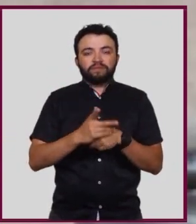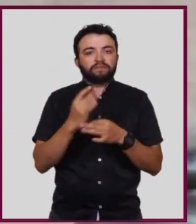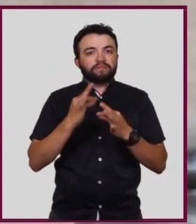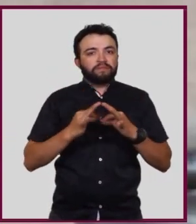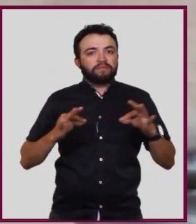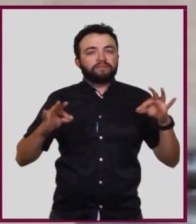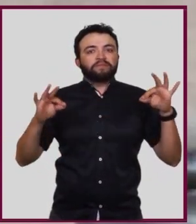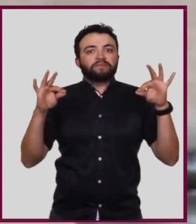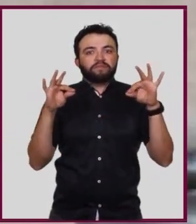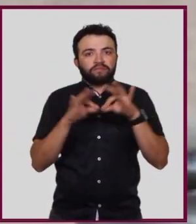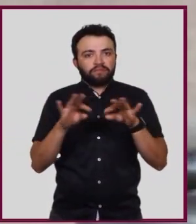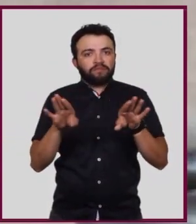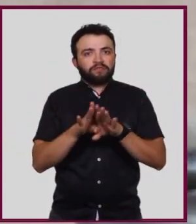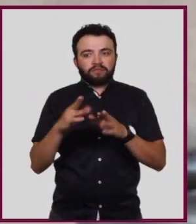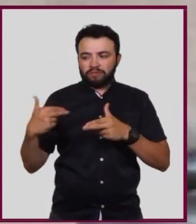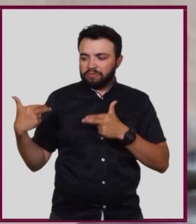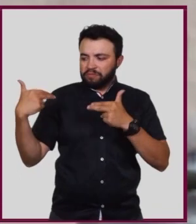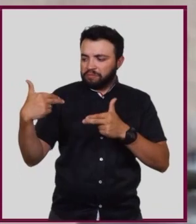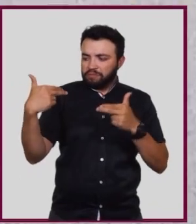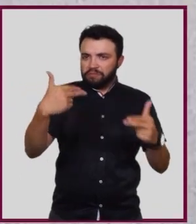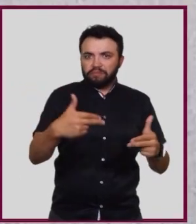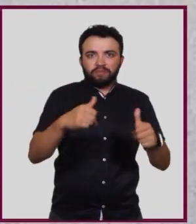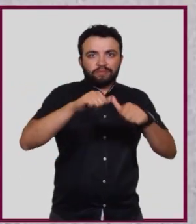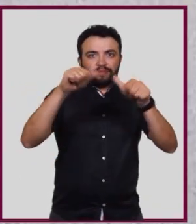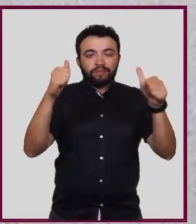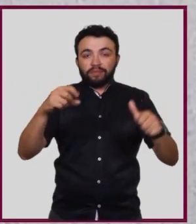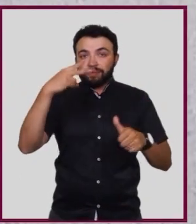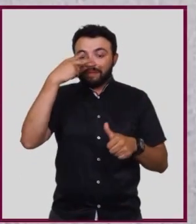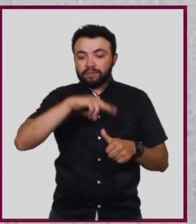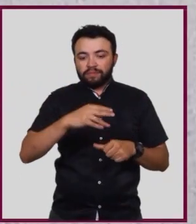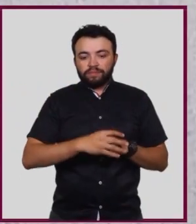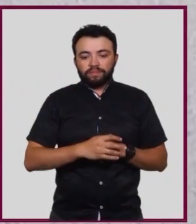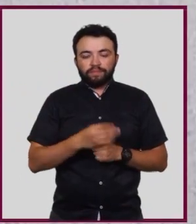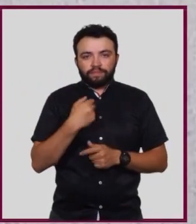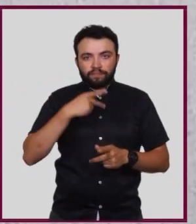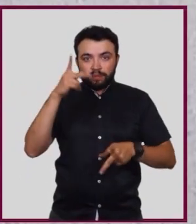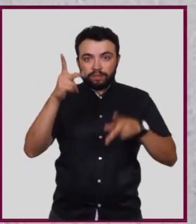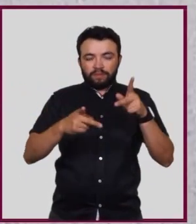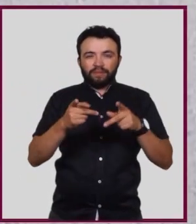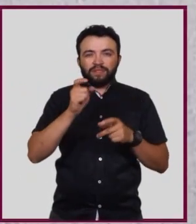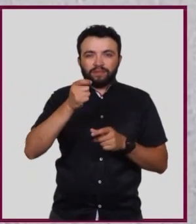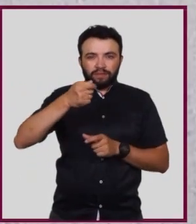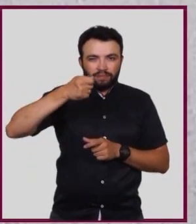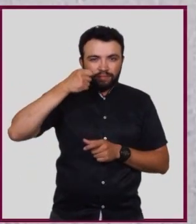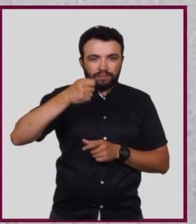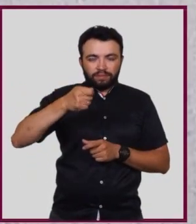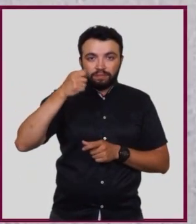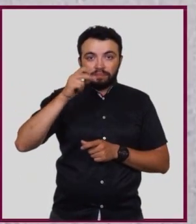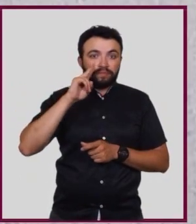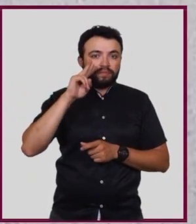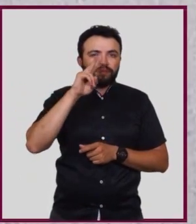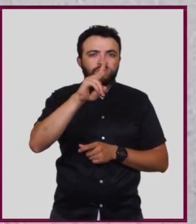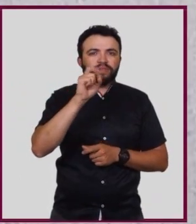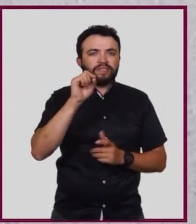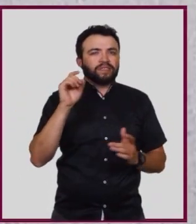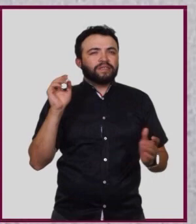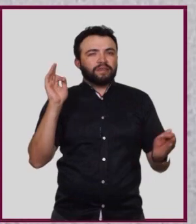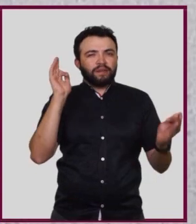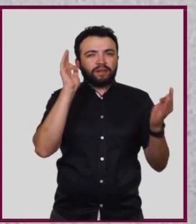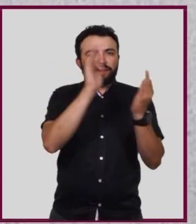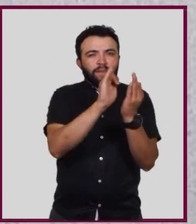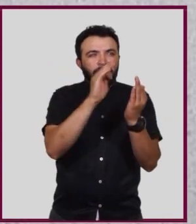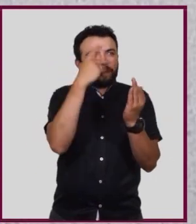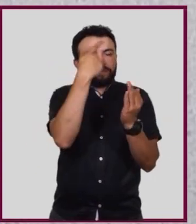importante generación de artistas mexicanos. Como les platicaremos en Bajo la Lupa, vamos a acercarnos a las obras en piedra de